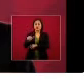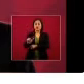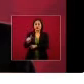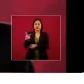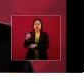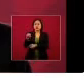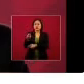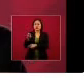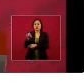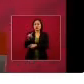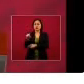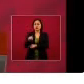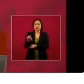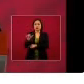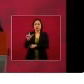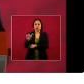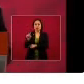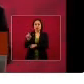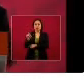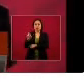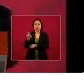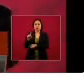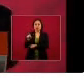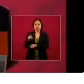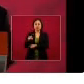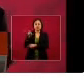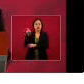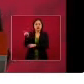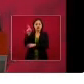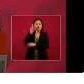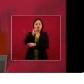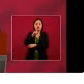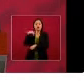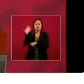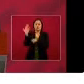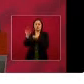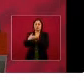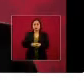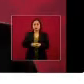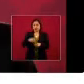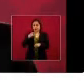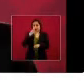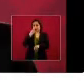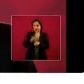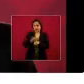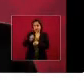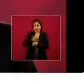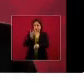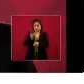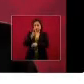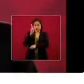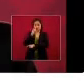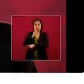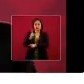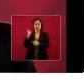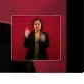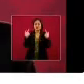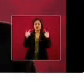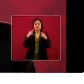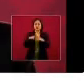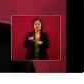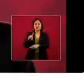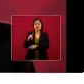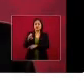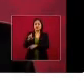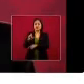demuestren lo contrario no podemos mencionar como gobernadores en algunas situaciones así que no me vengan después a